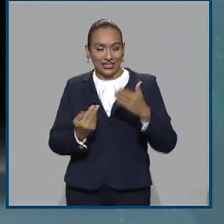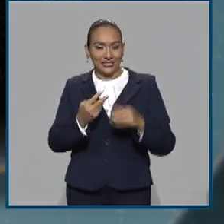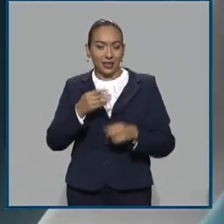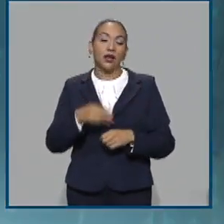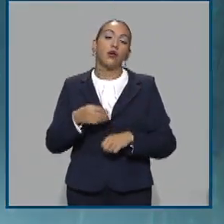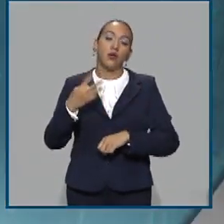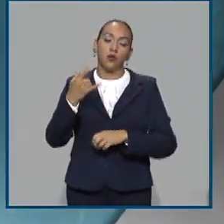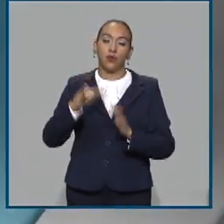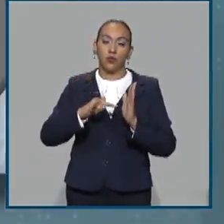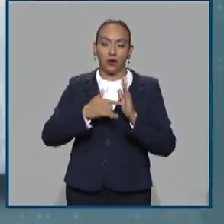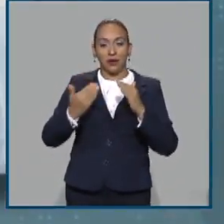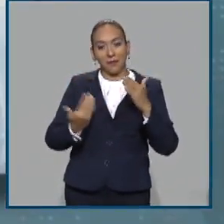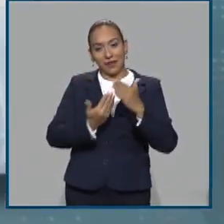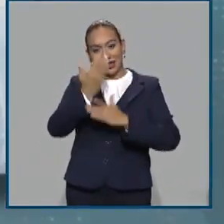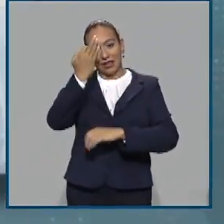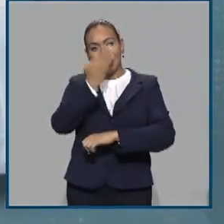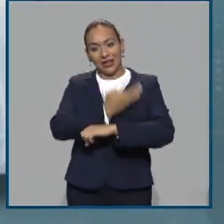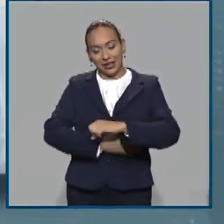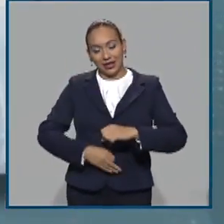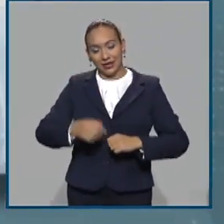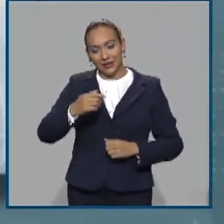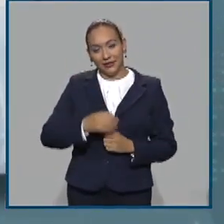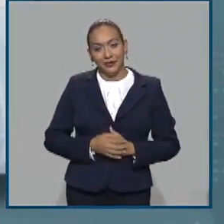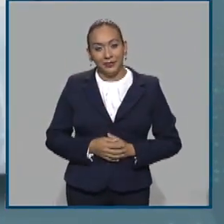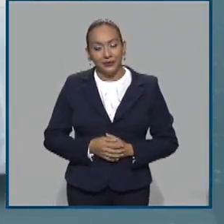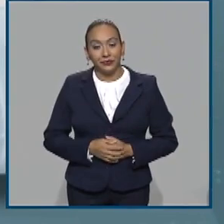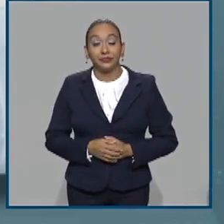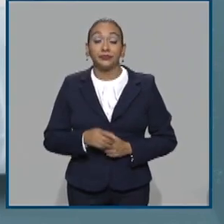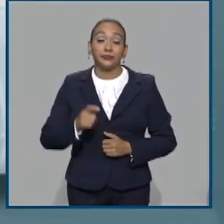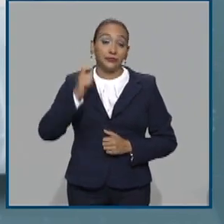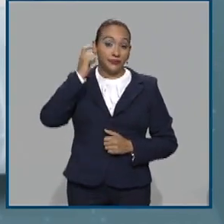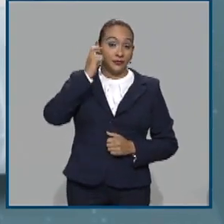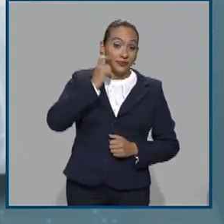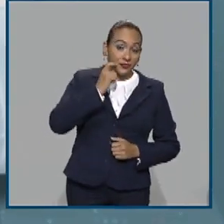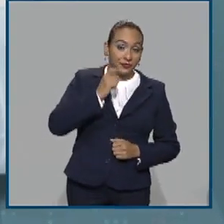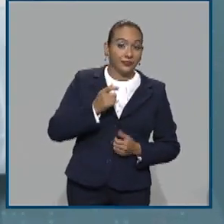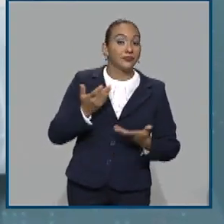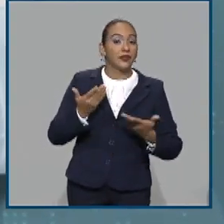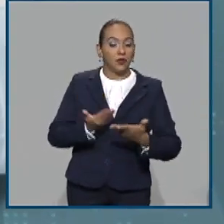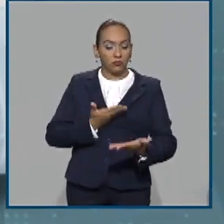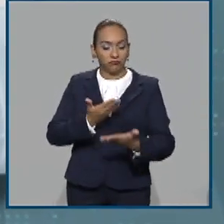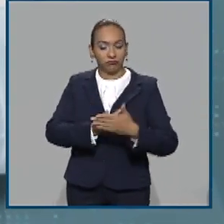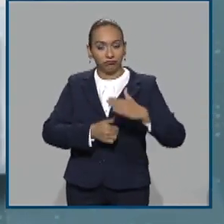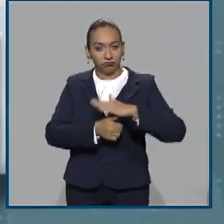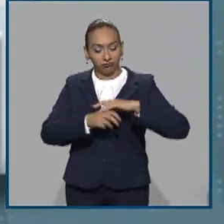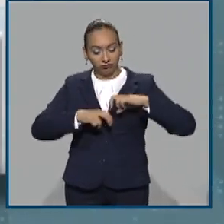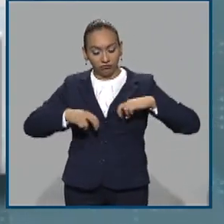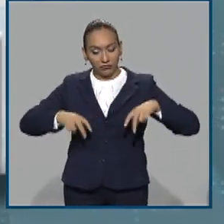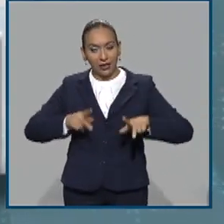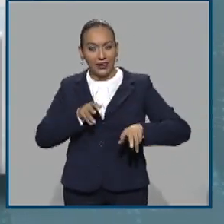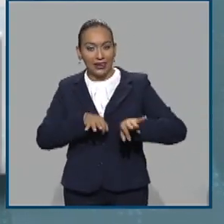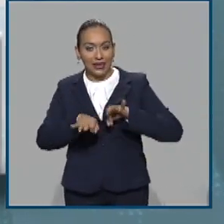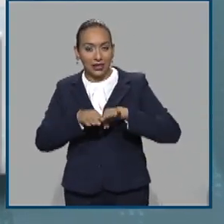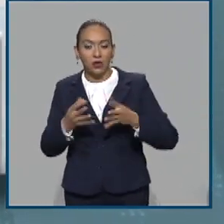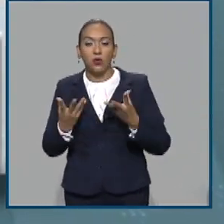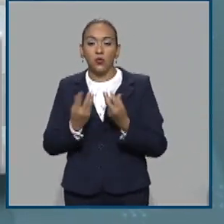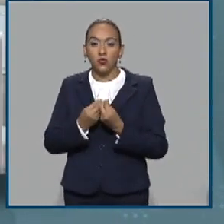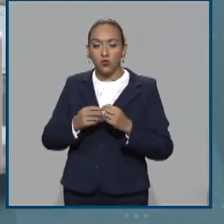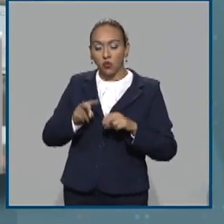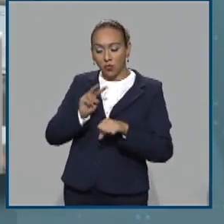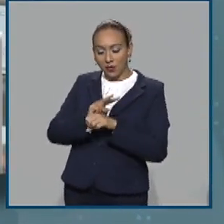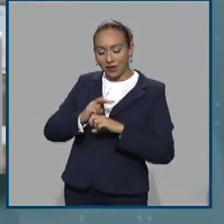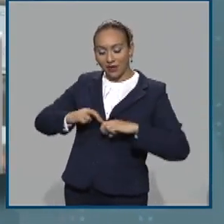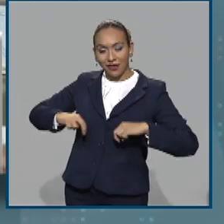mixto. El Poder Judicial de Guerrero estableció una mesa de trabajo con la Consejería Jurídica del Gobierno del